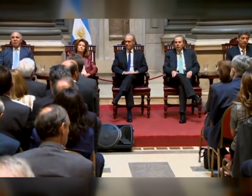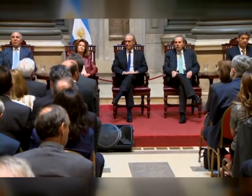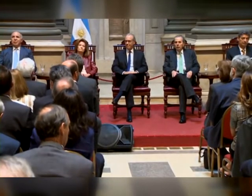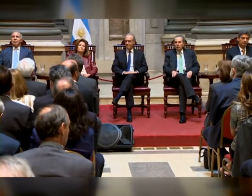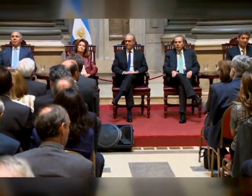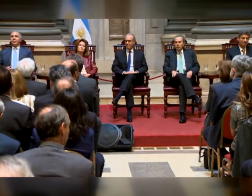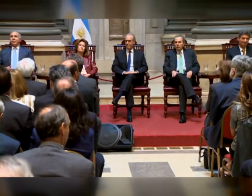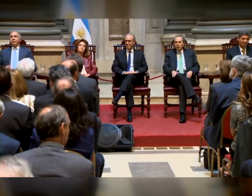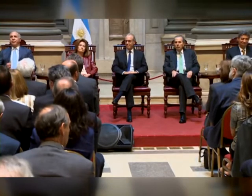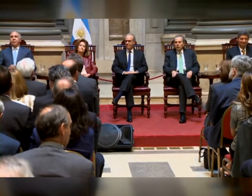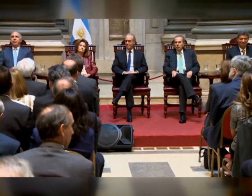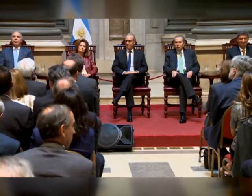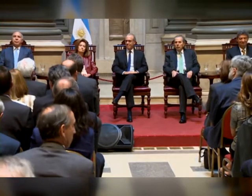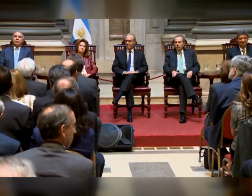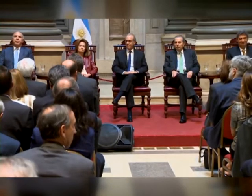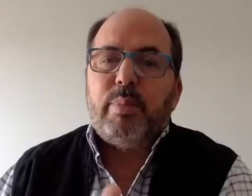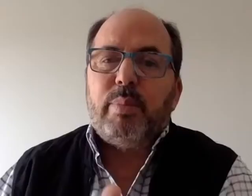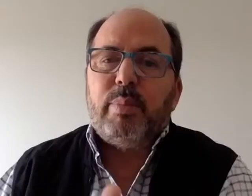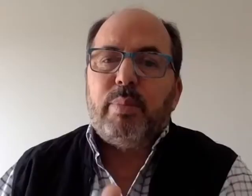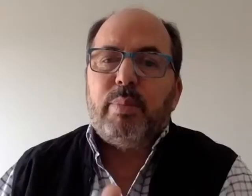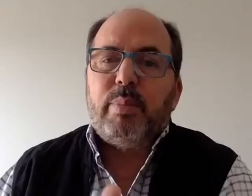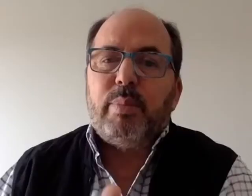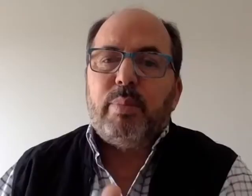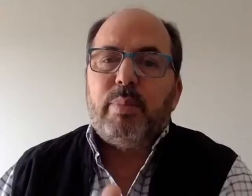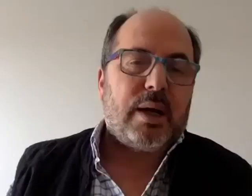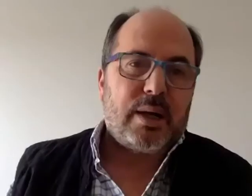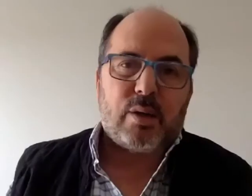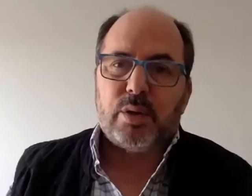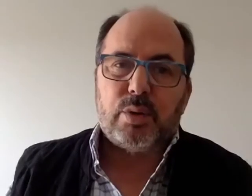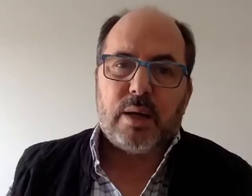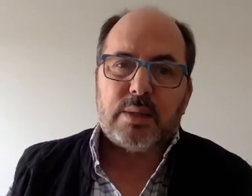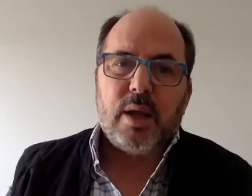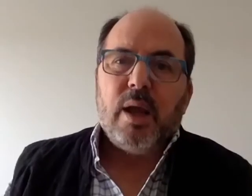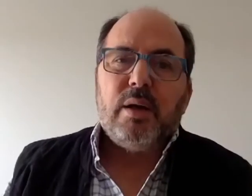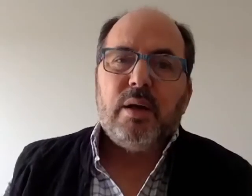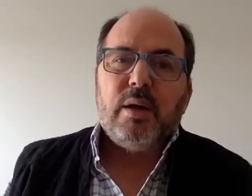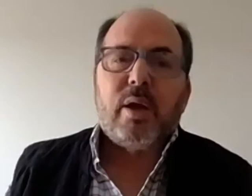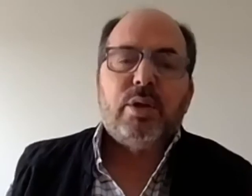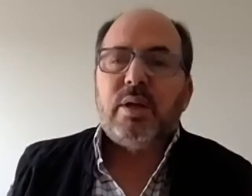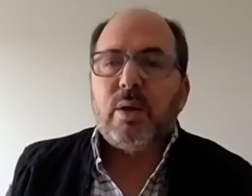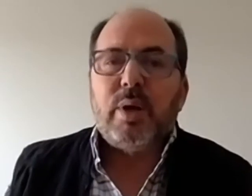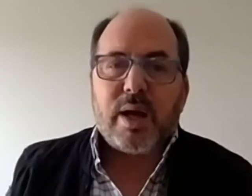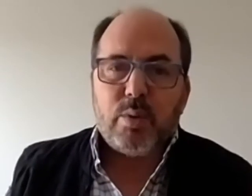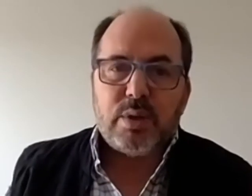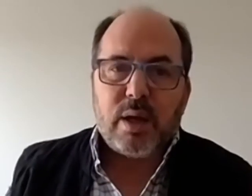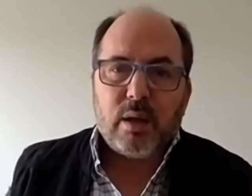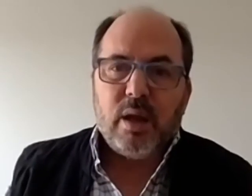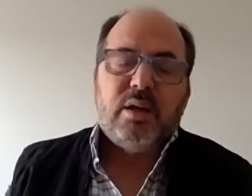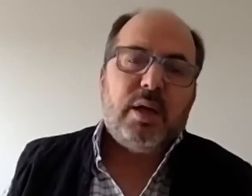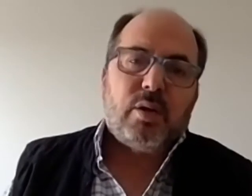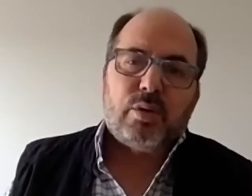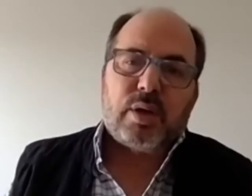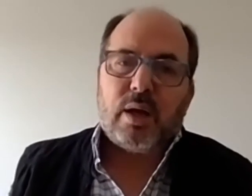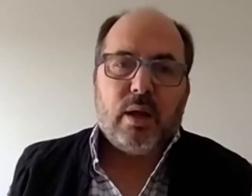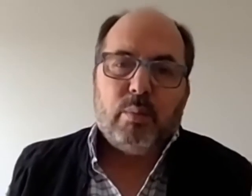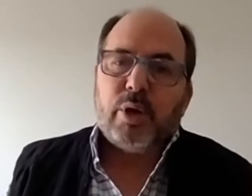puedan ser elegidos a dedos, y se preservan las garantías constitucionales. Ningún juez que hoy tiene alguna causa,